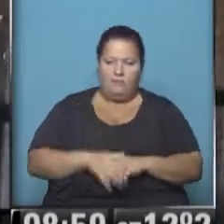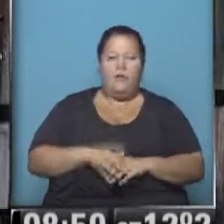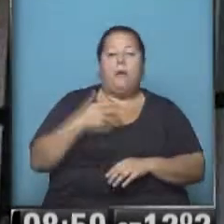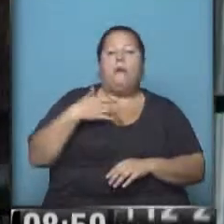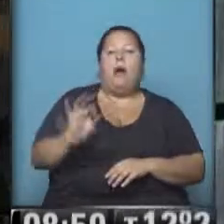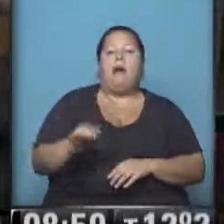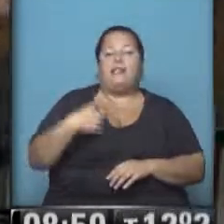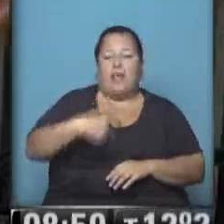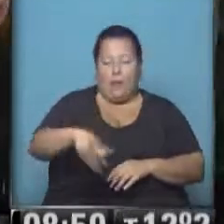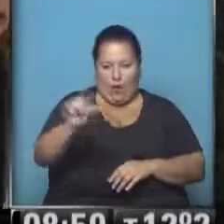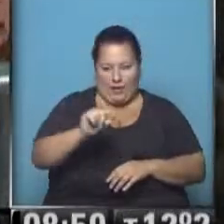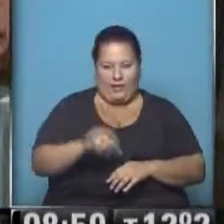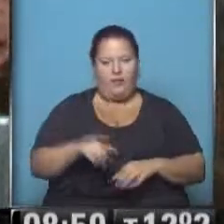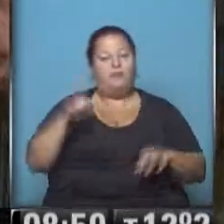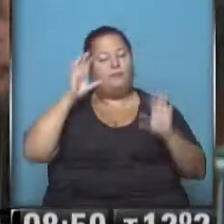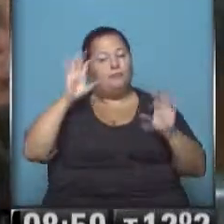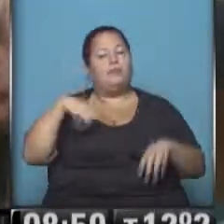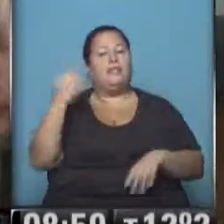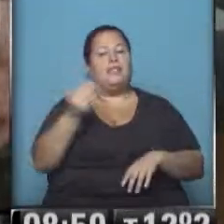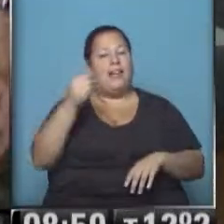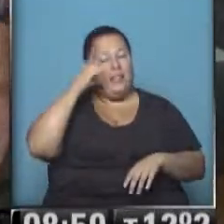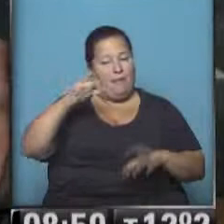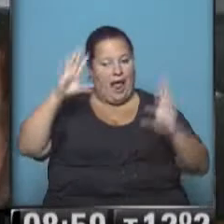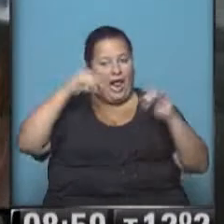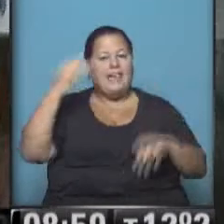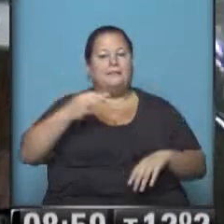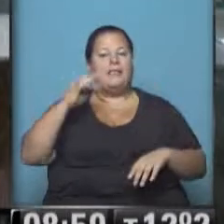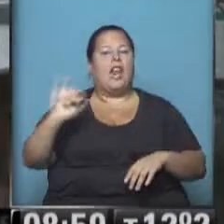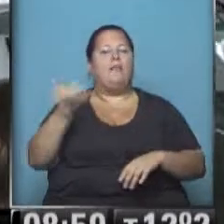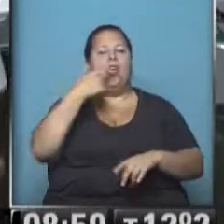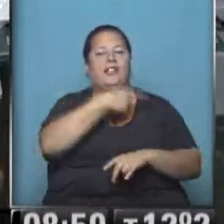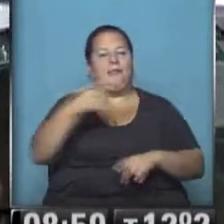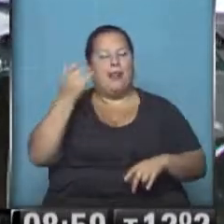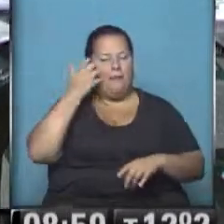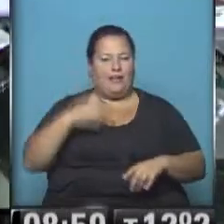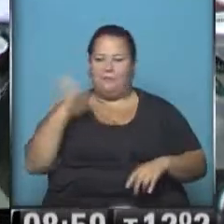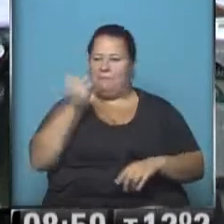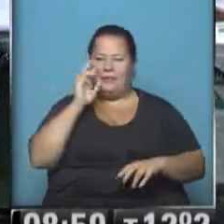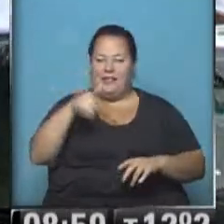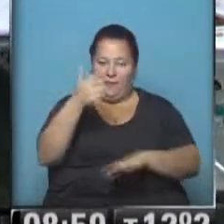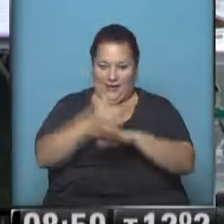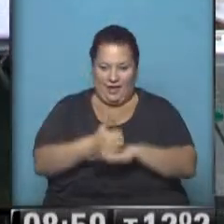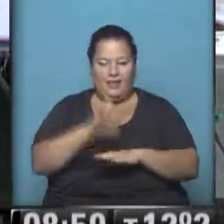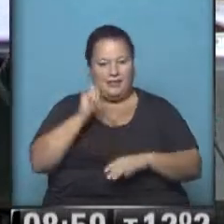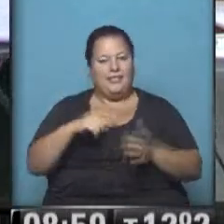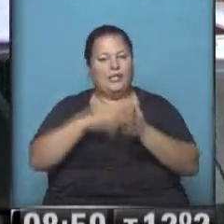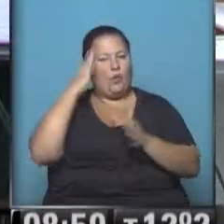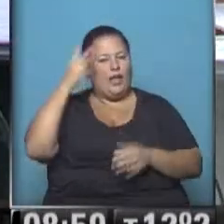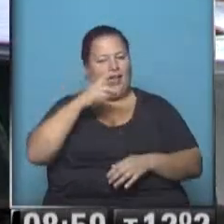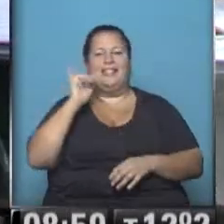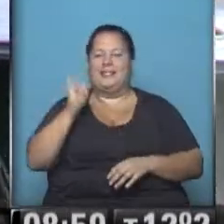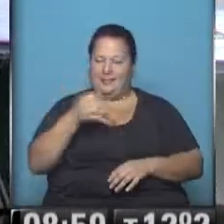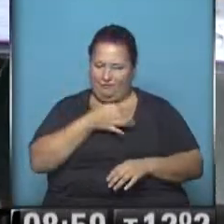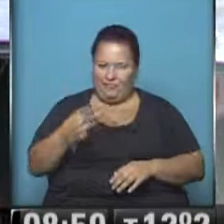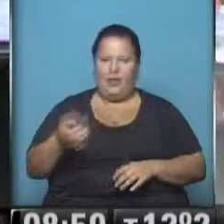sabremos entonces en un ratito. No se olviden que mañana sábado a 10 y media de la noche un especial con lo mejor de la semana de mayo. me lo pierdo, va a estar usted ahí, allí en el Centro Cultural Kirchner. Es